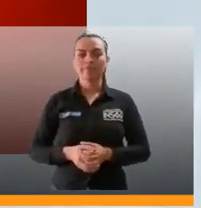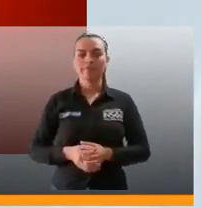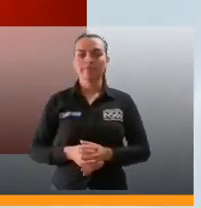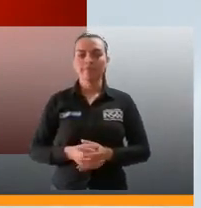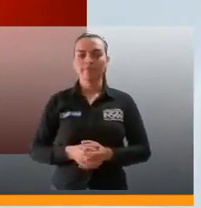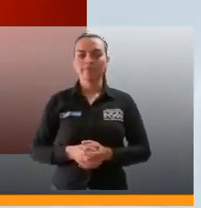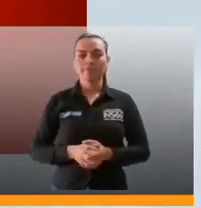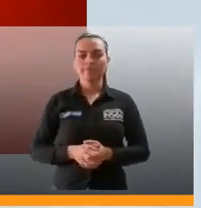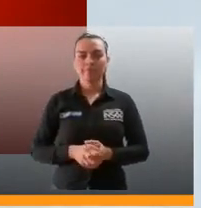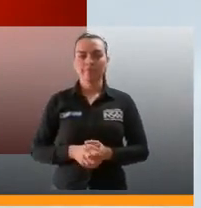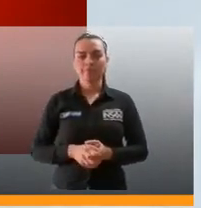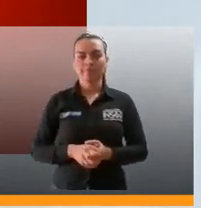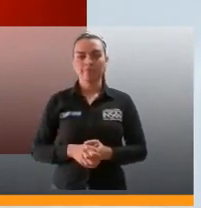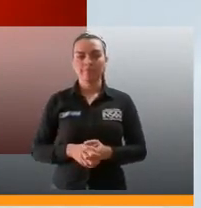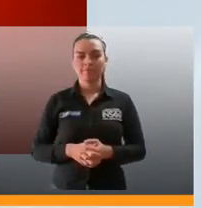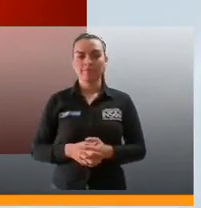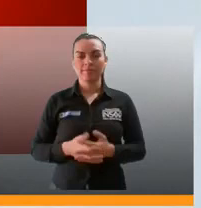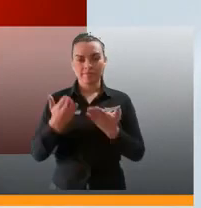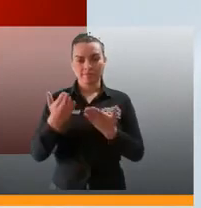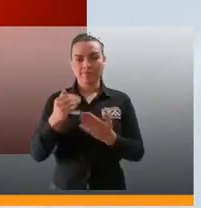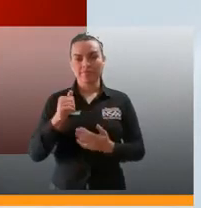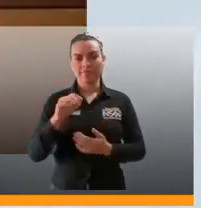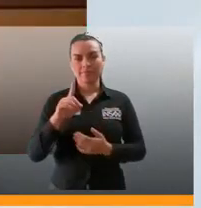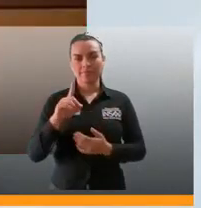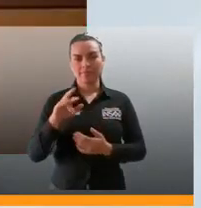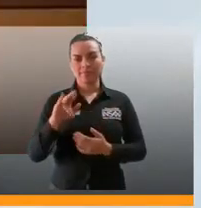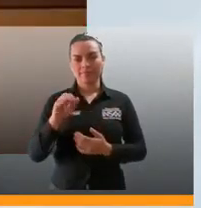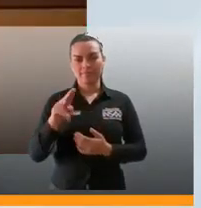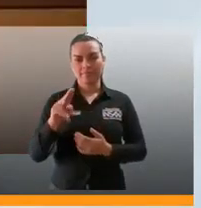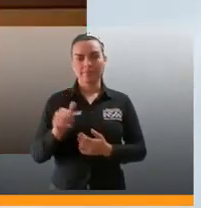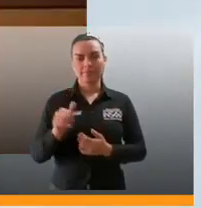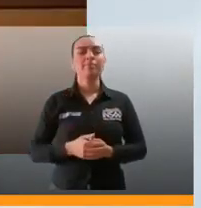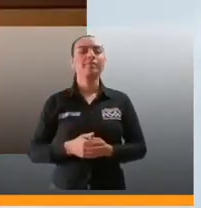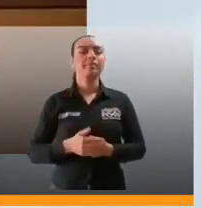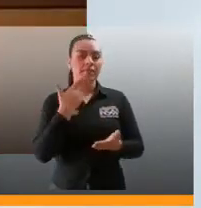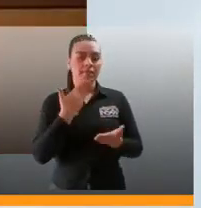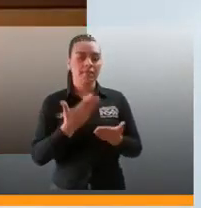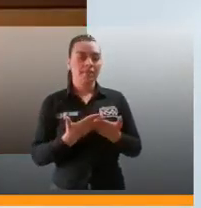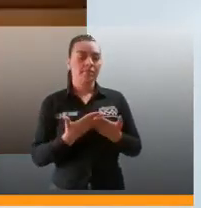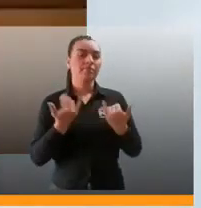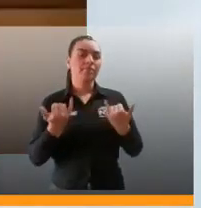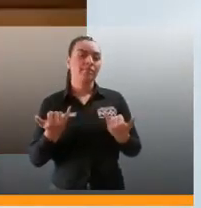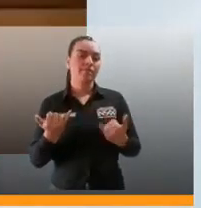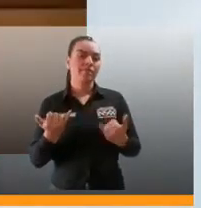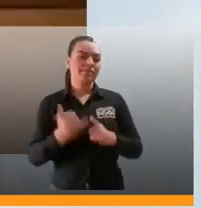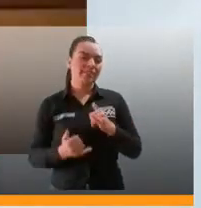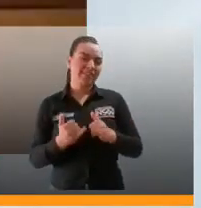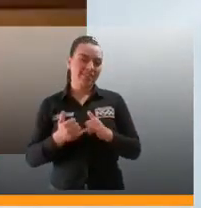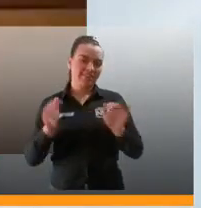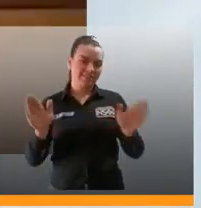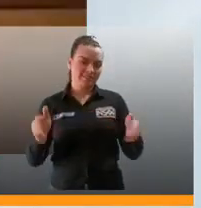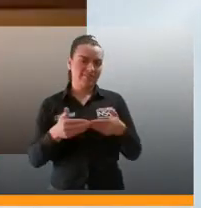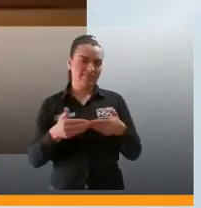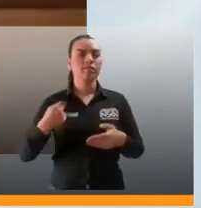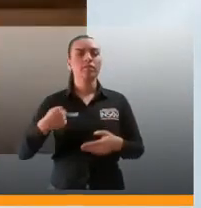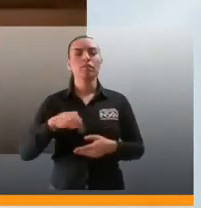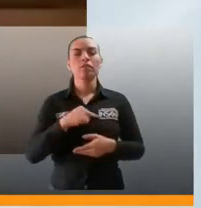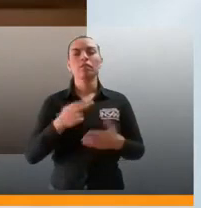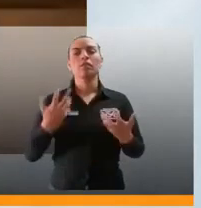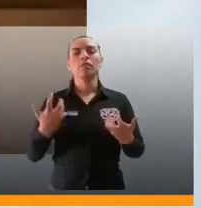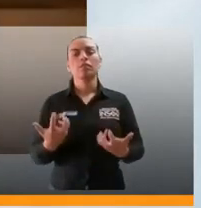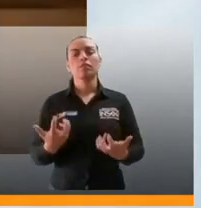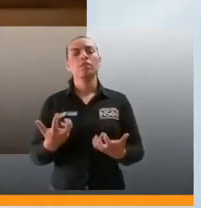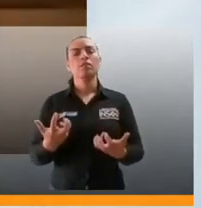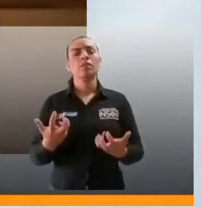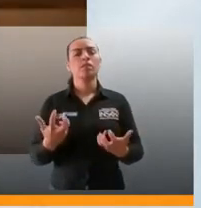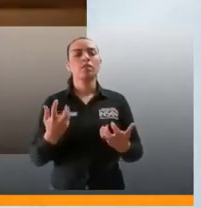Adelante, Adriana. Gracias. Para cerrar, queremos hacer una nube de palabras con